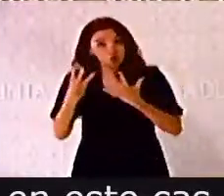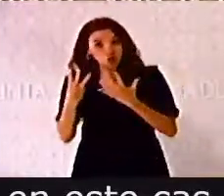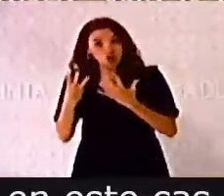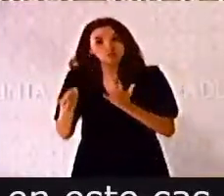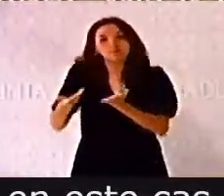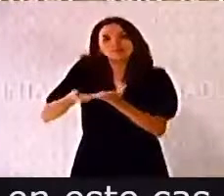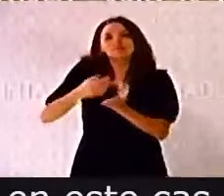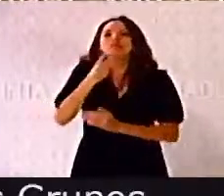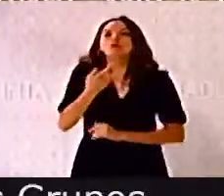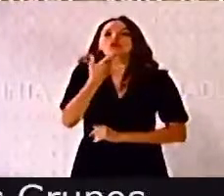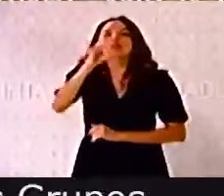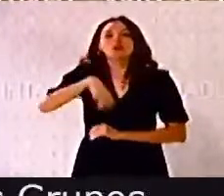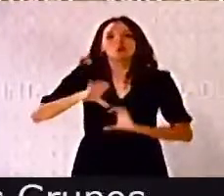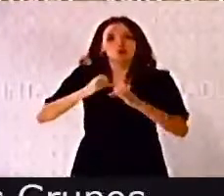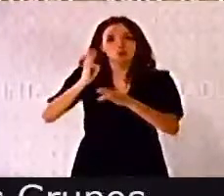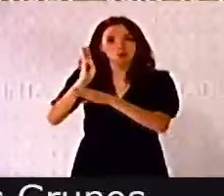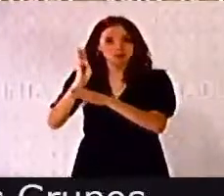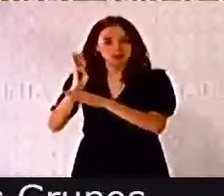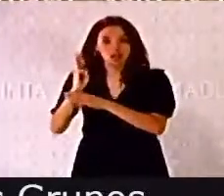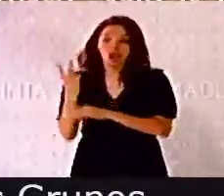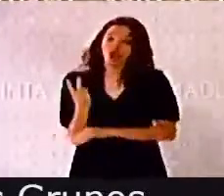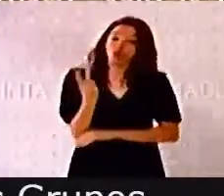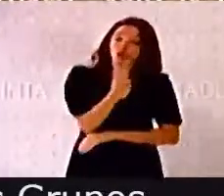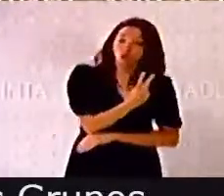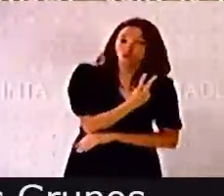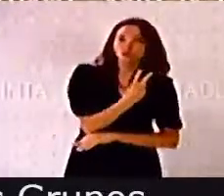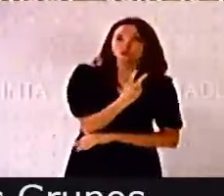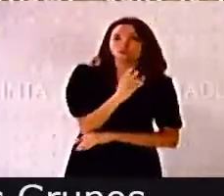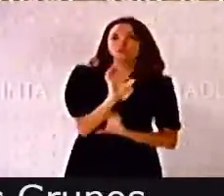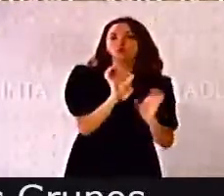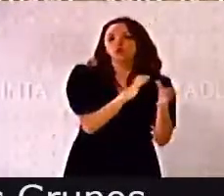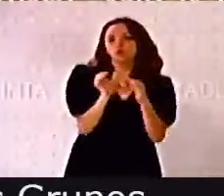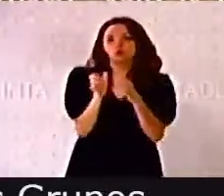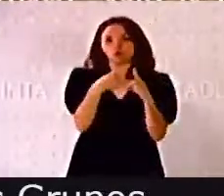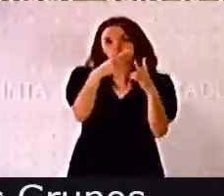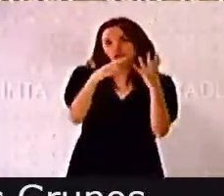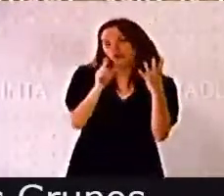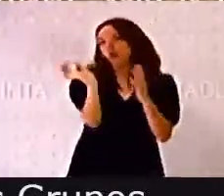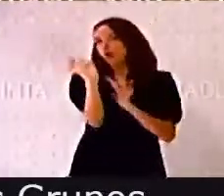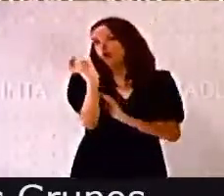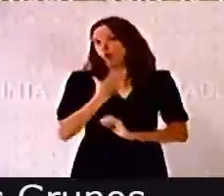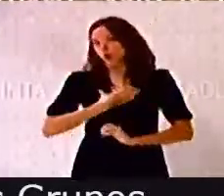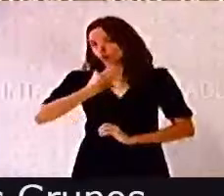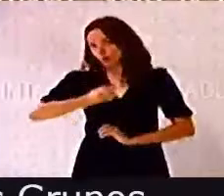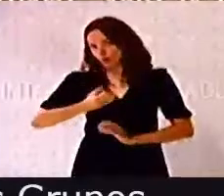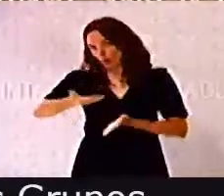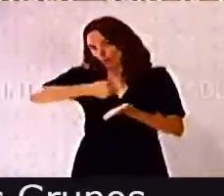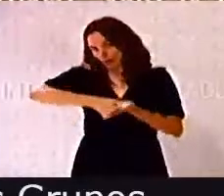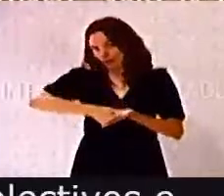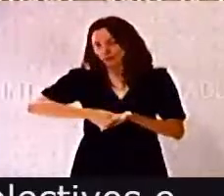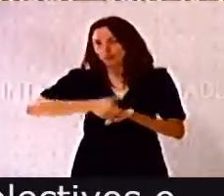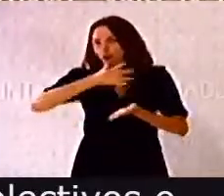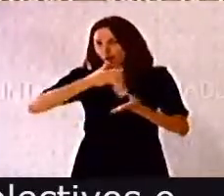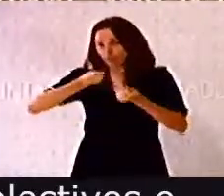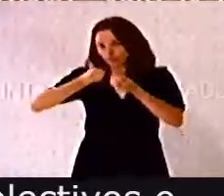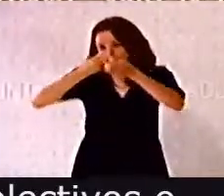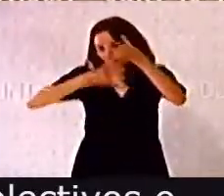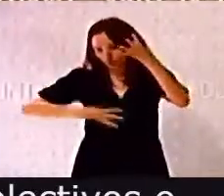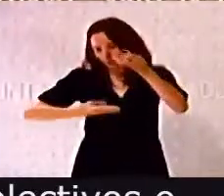parlamentarios y en 2 de ellas a propuestas de distintos colectivos o ayuntamientos. Y paso a relatarlos.